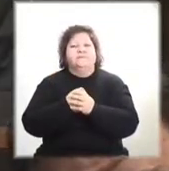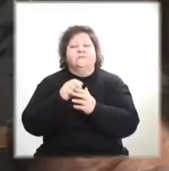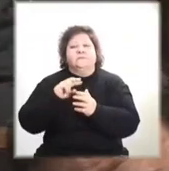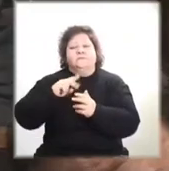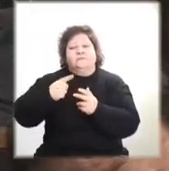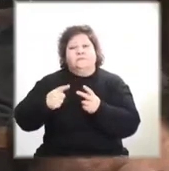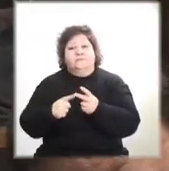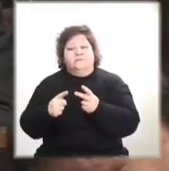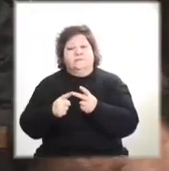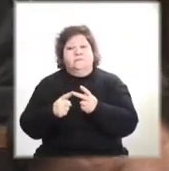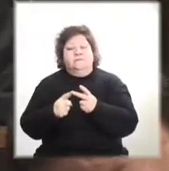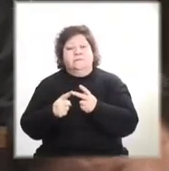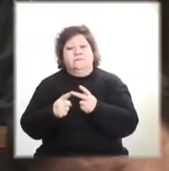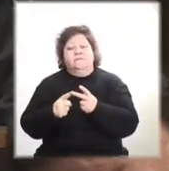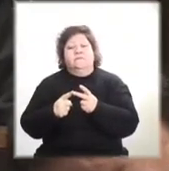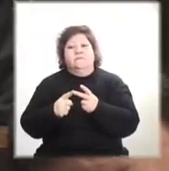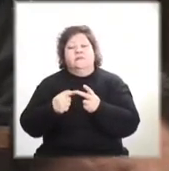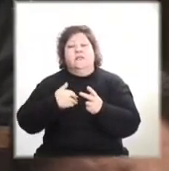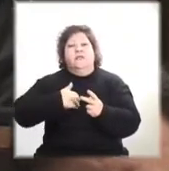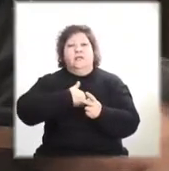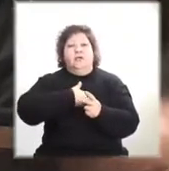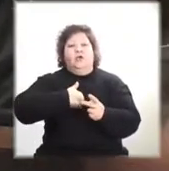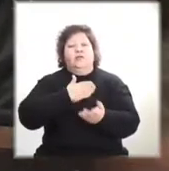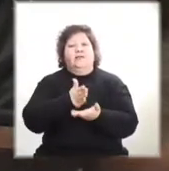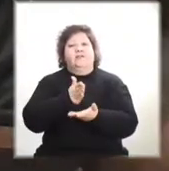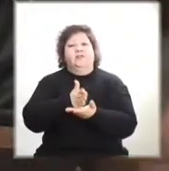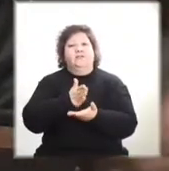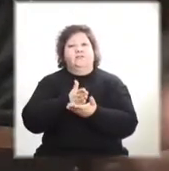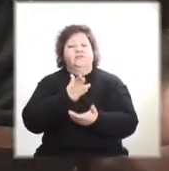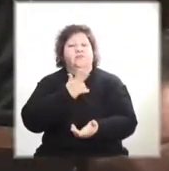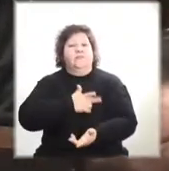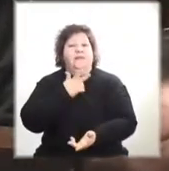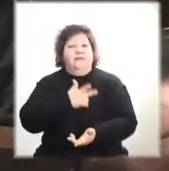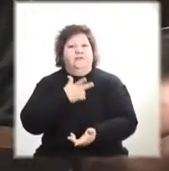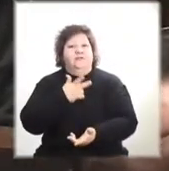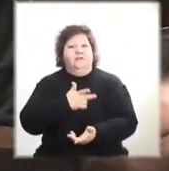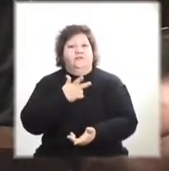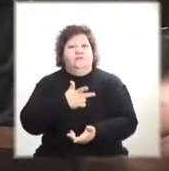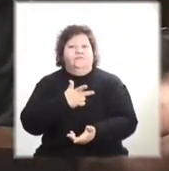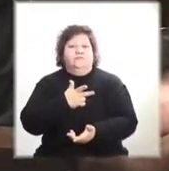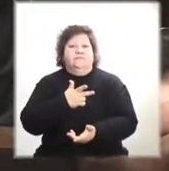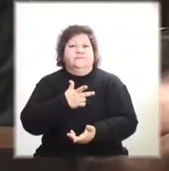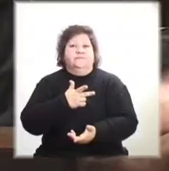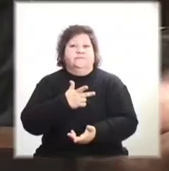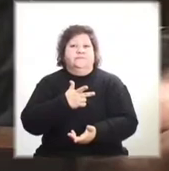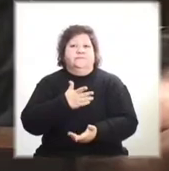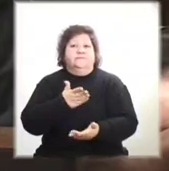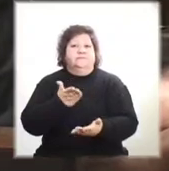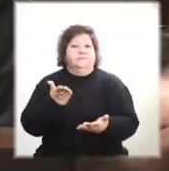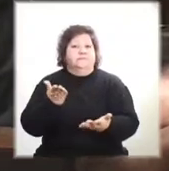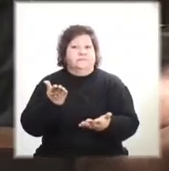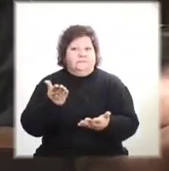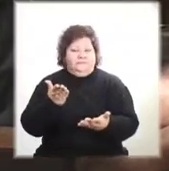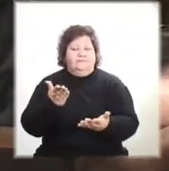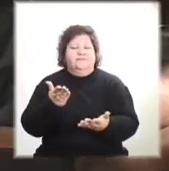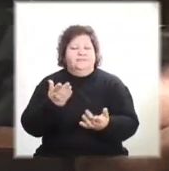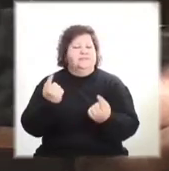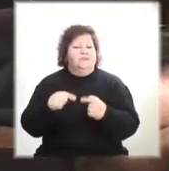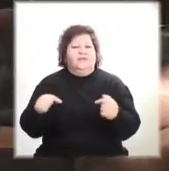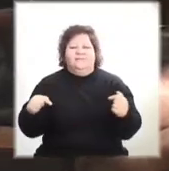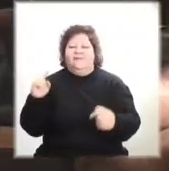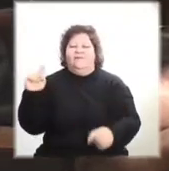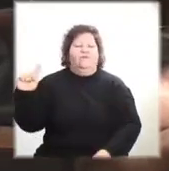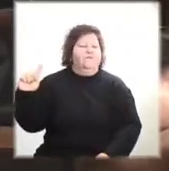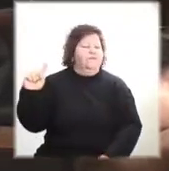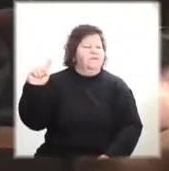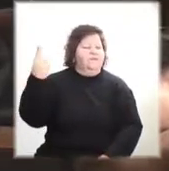Segundo, el rol de los derechos humanos, hasta por formación, pienso que es un elemento